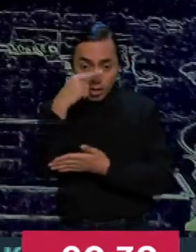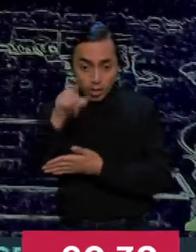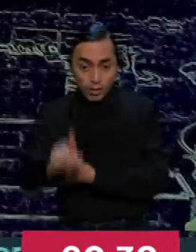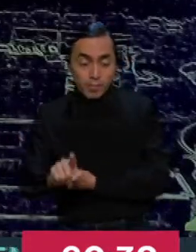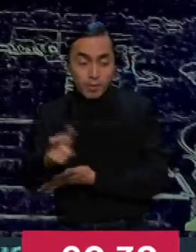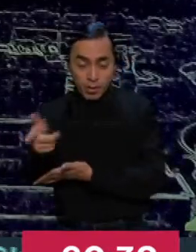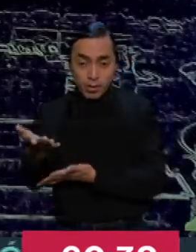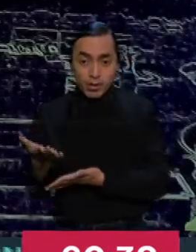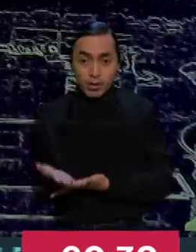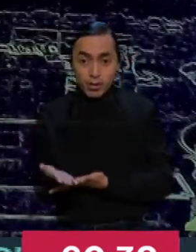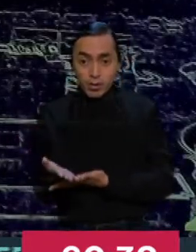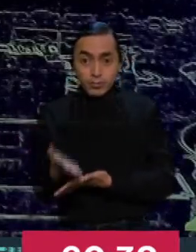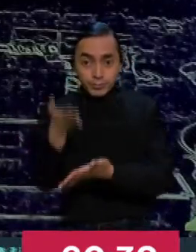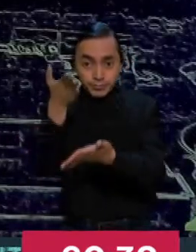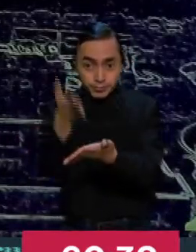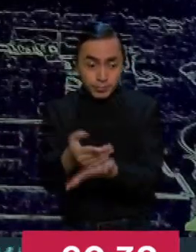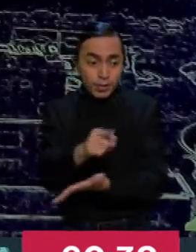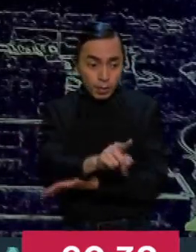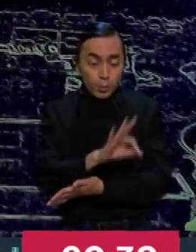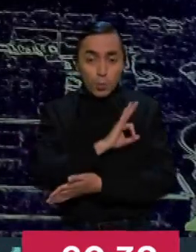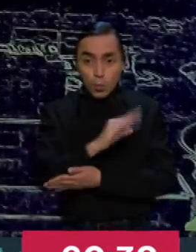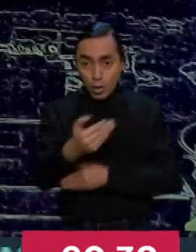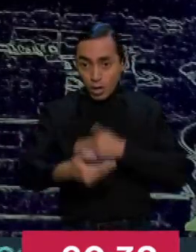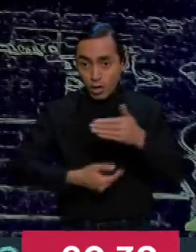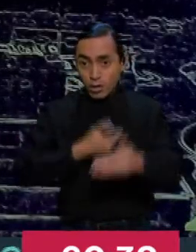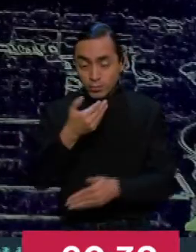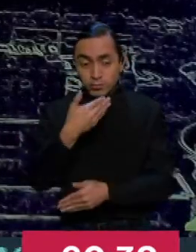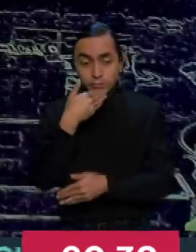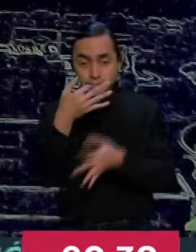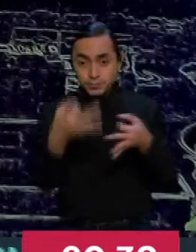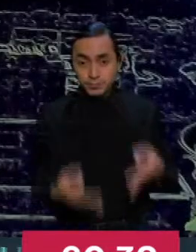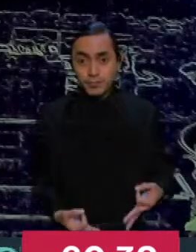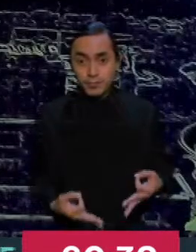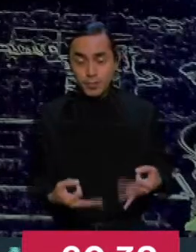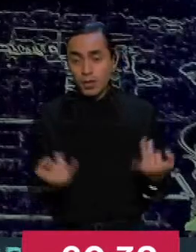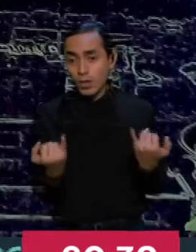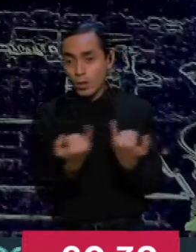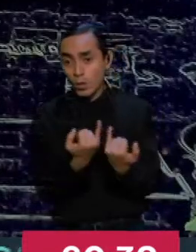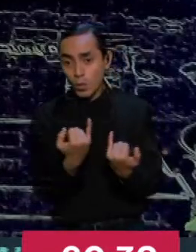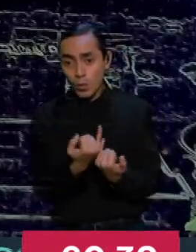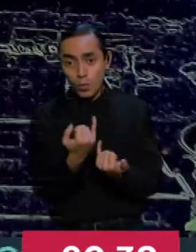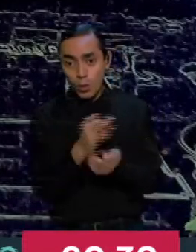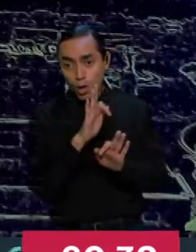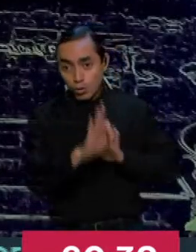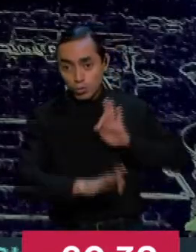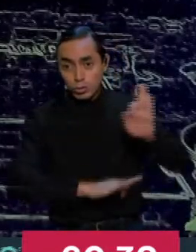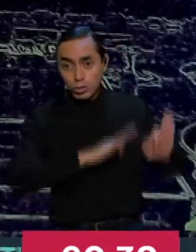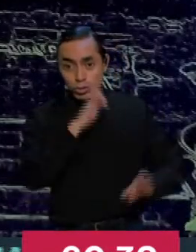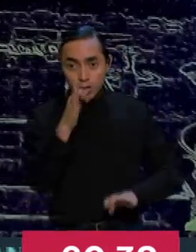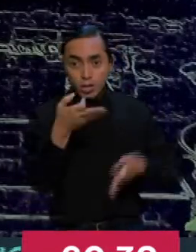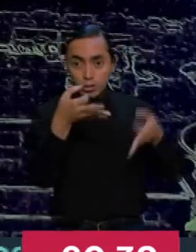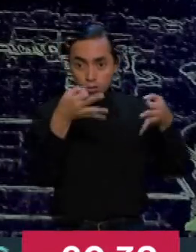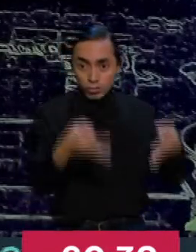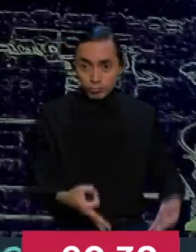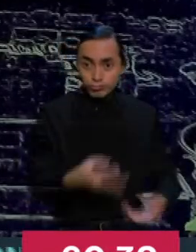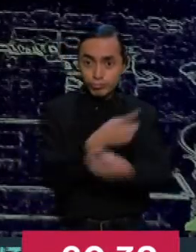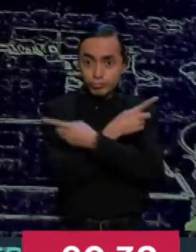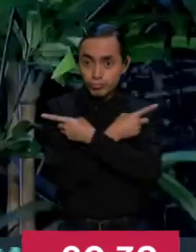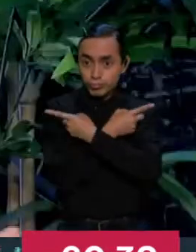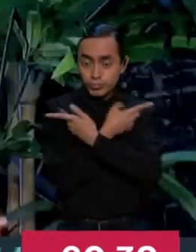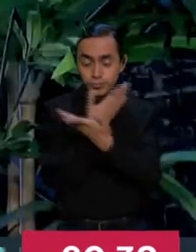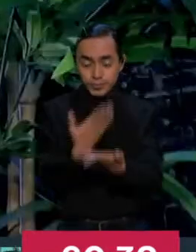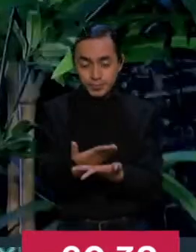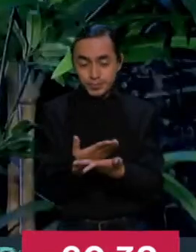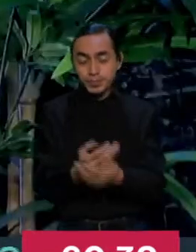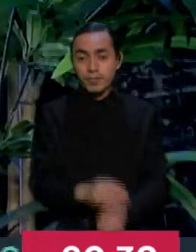él pueda salir adelante, ¿no? Y bueno, recibir un trato digno. Que además, pues esto que